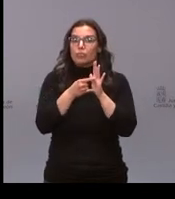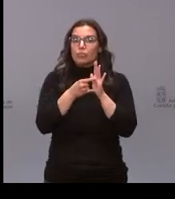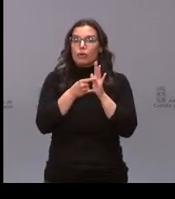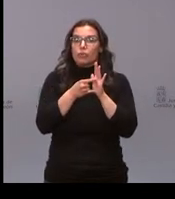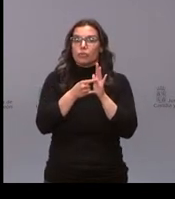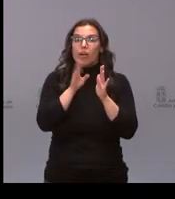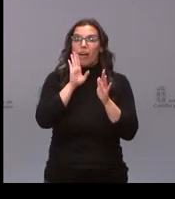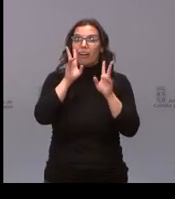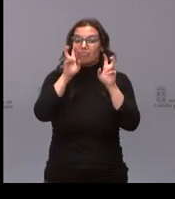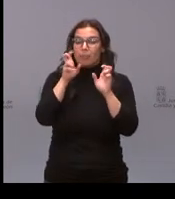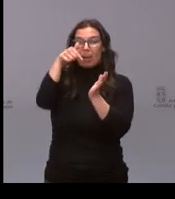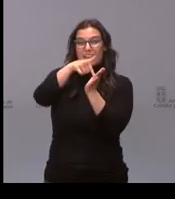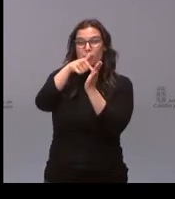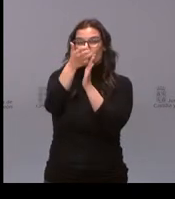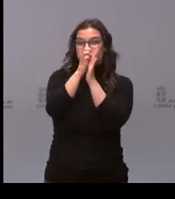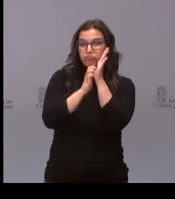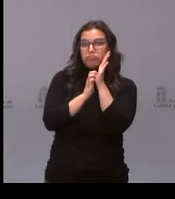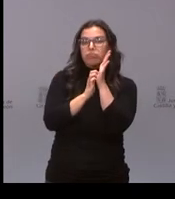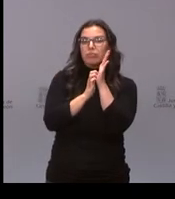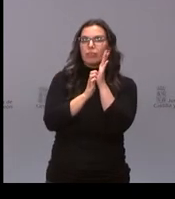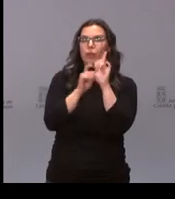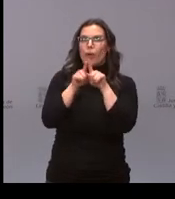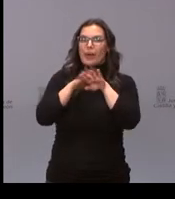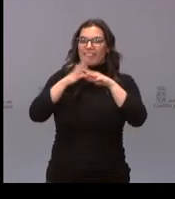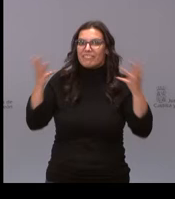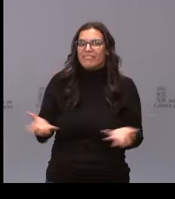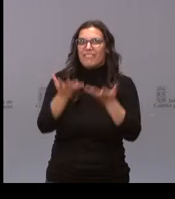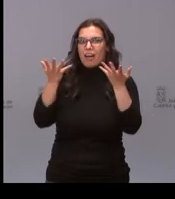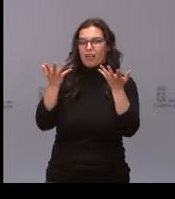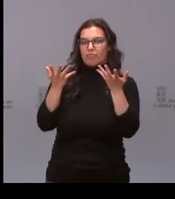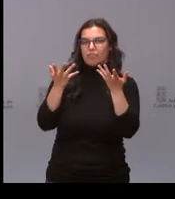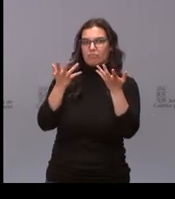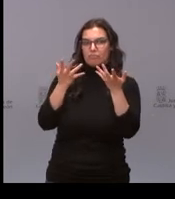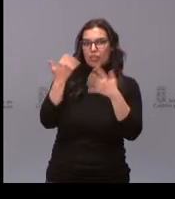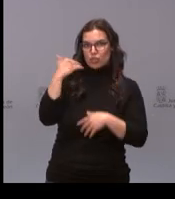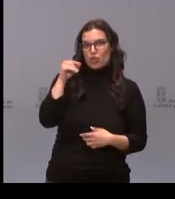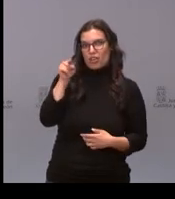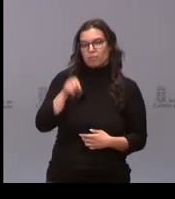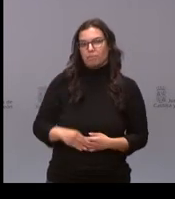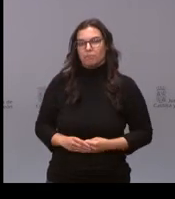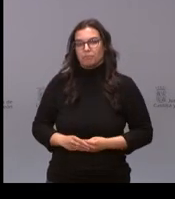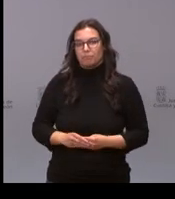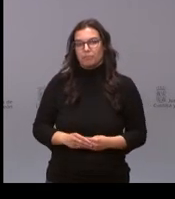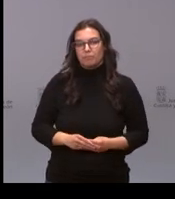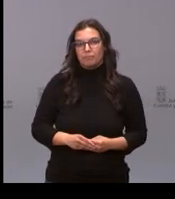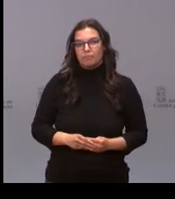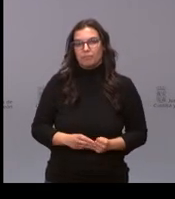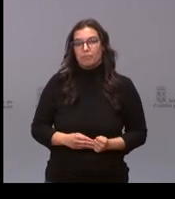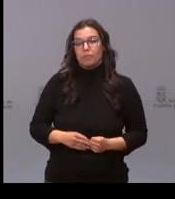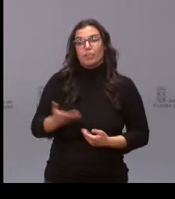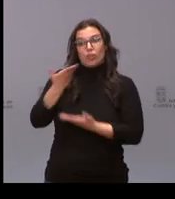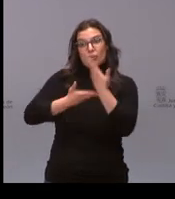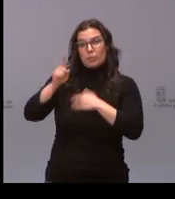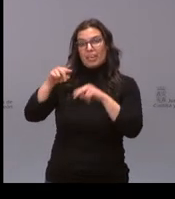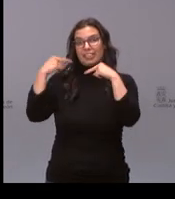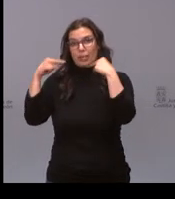fiscal progresiva y positiva en favor de Soria, junto con Teruel y